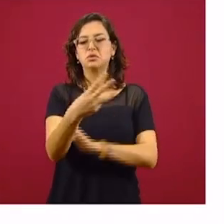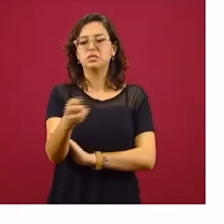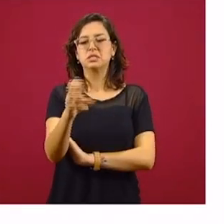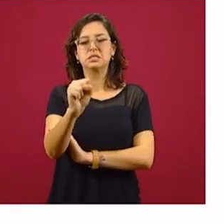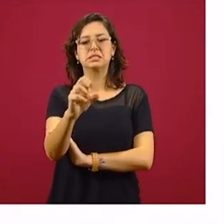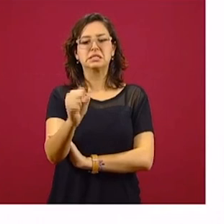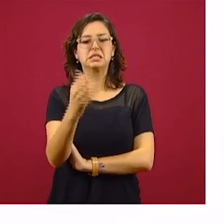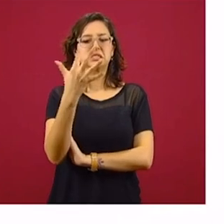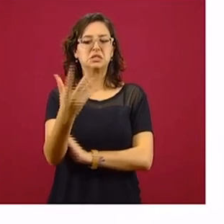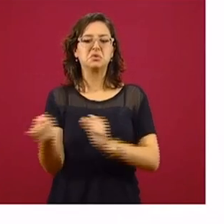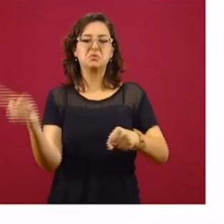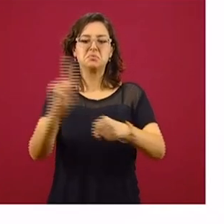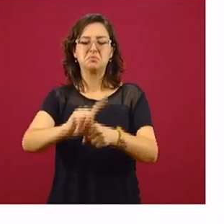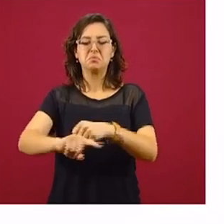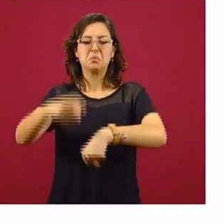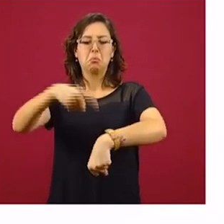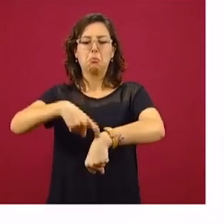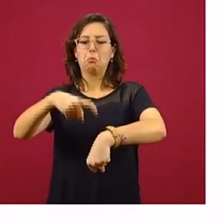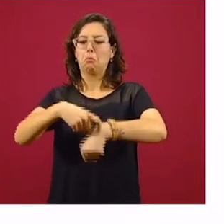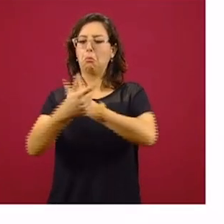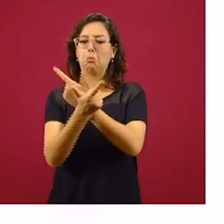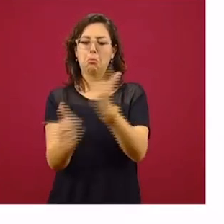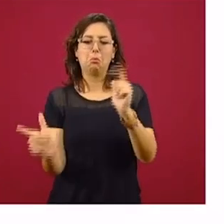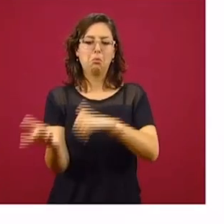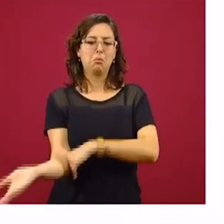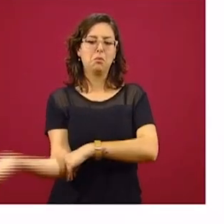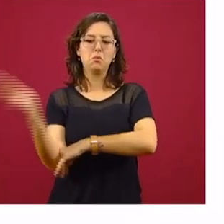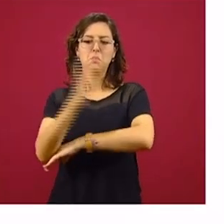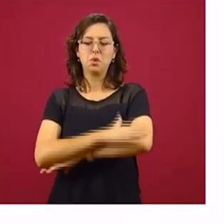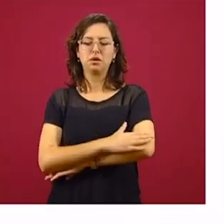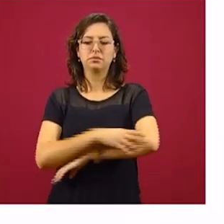en cualquier horario puede hacerse este trámite.